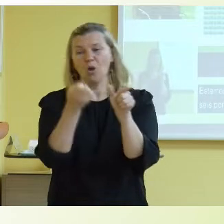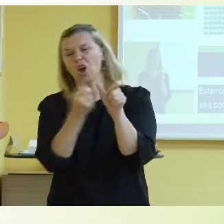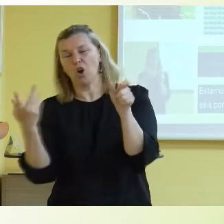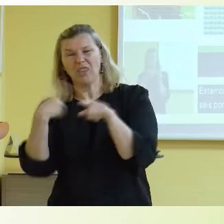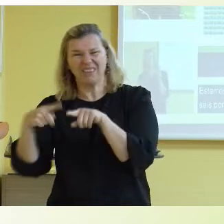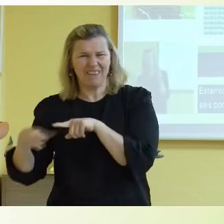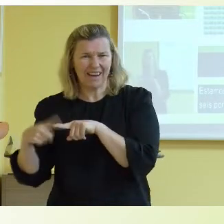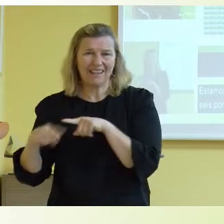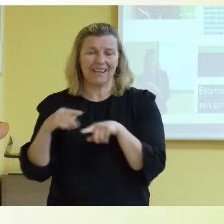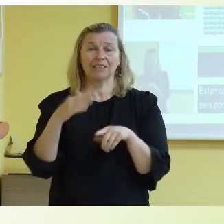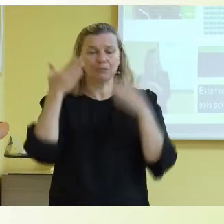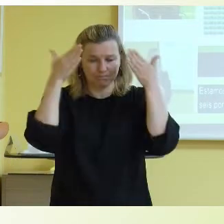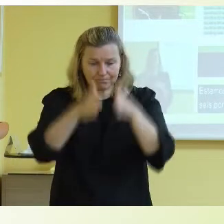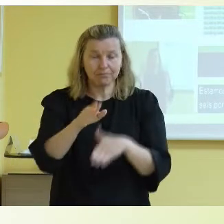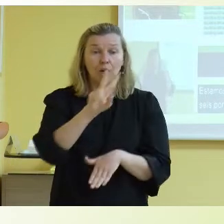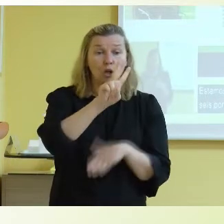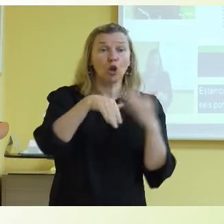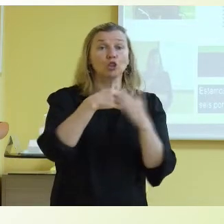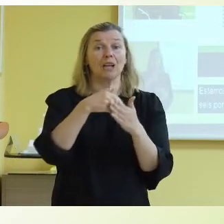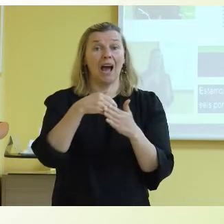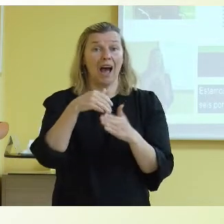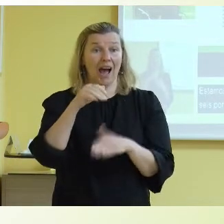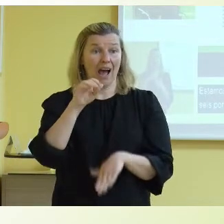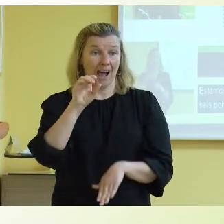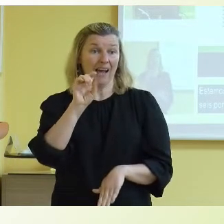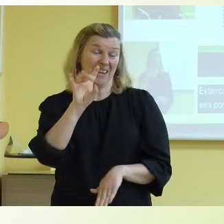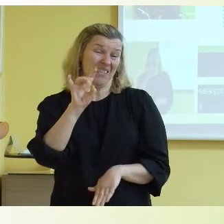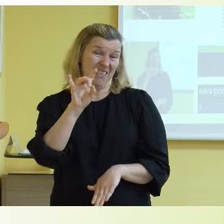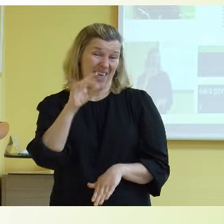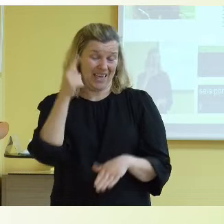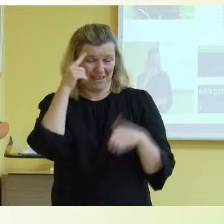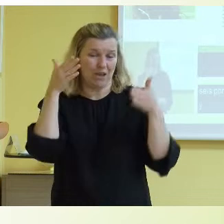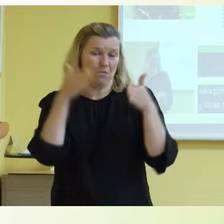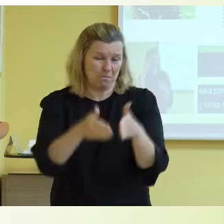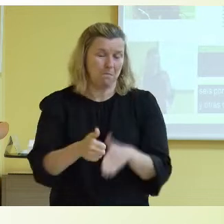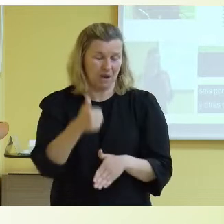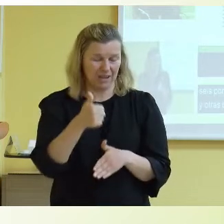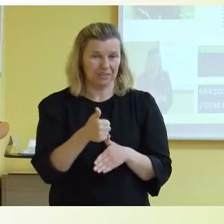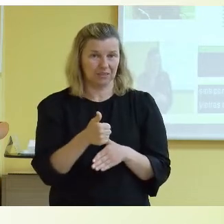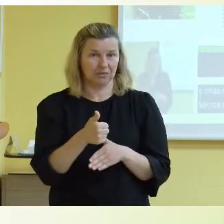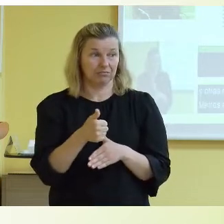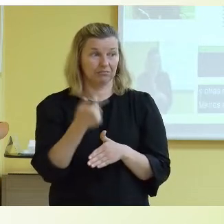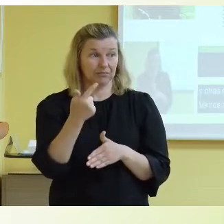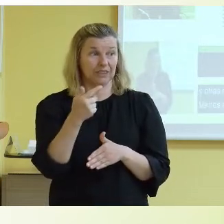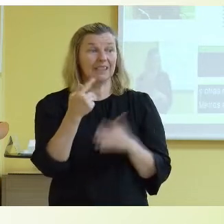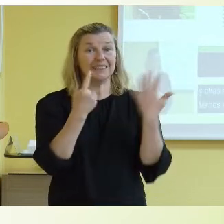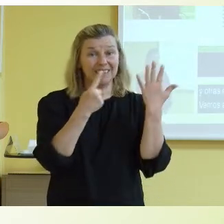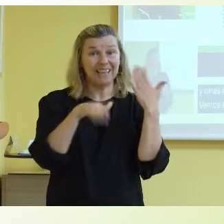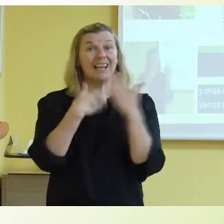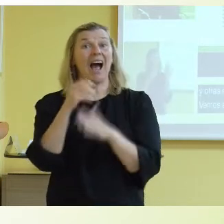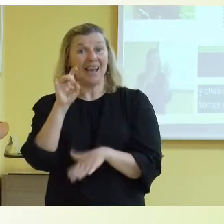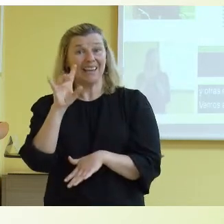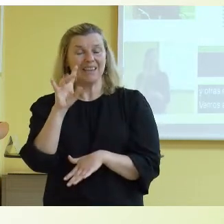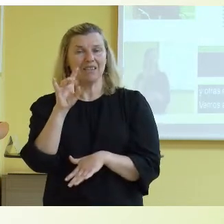de 2 a 5, de 6 a 15, que son más interesantes para lo que yo quiero hablar. Por ejemplo, esta que pone la cifra de 6 a 15